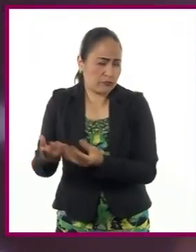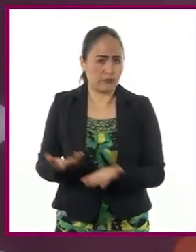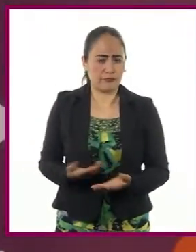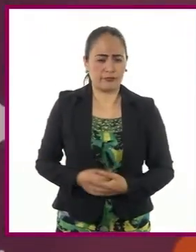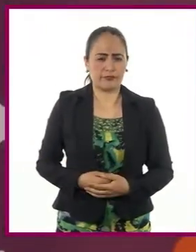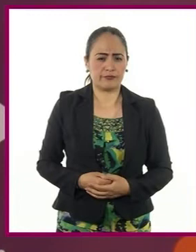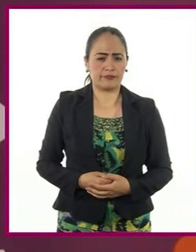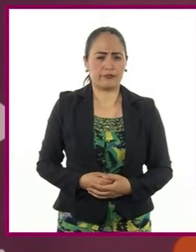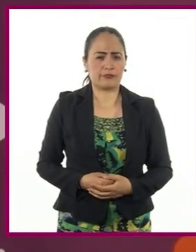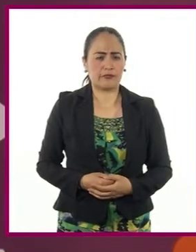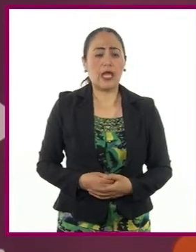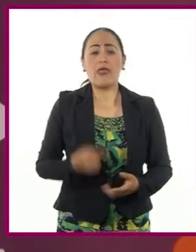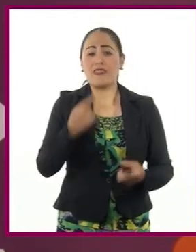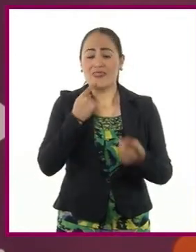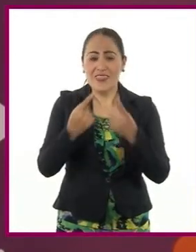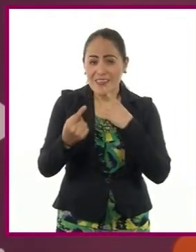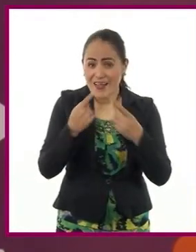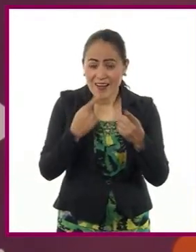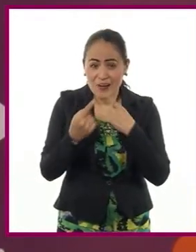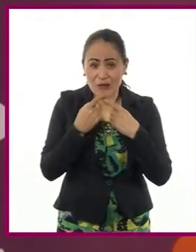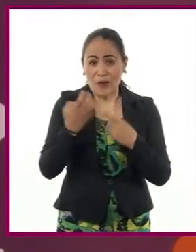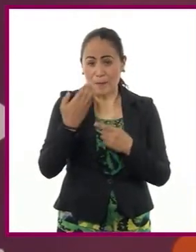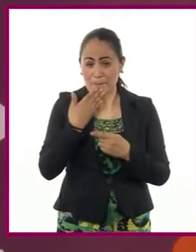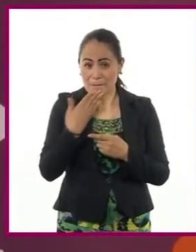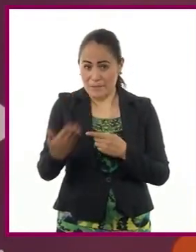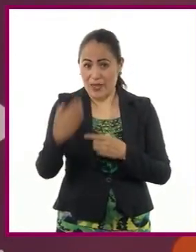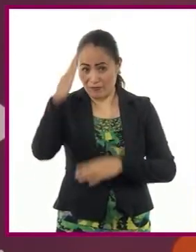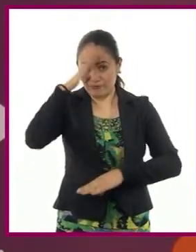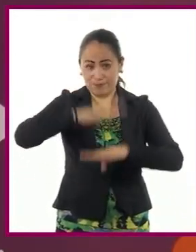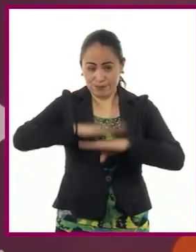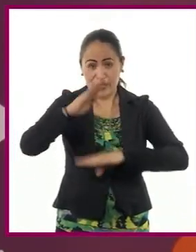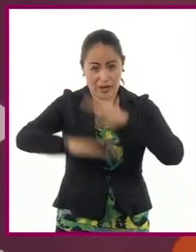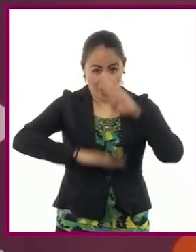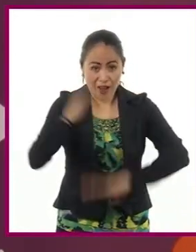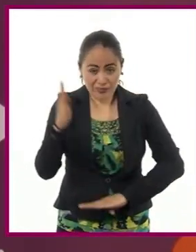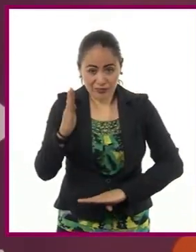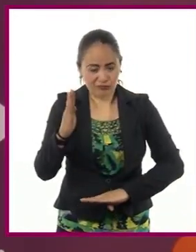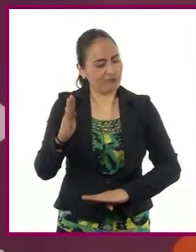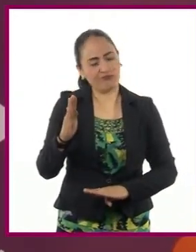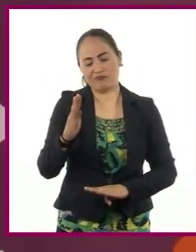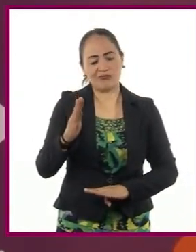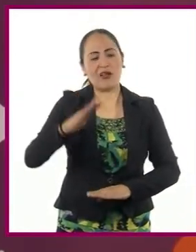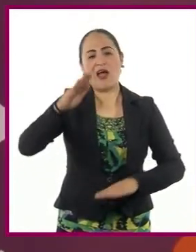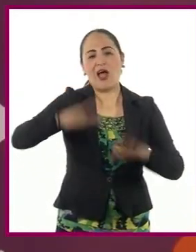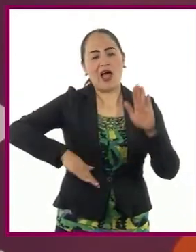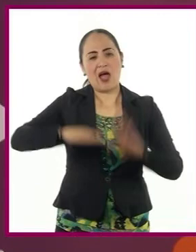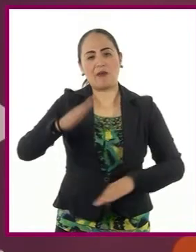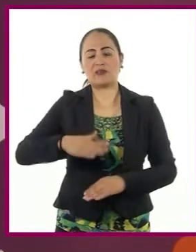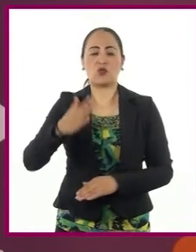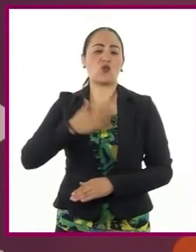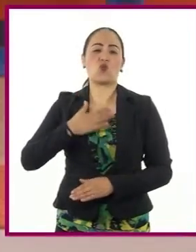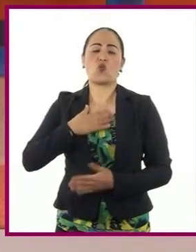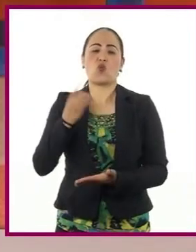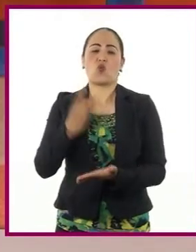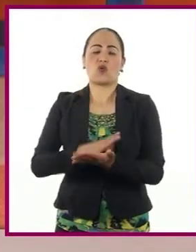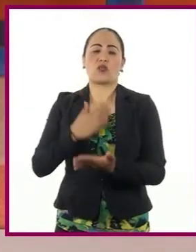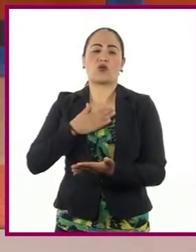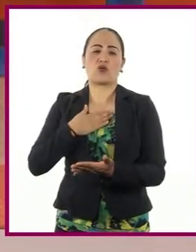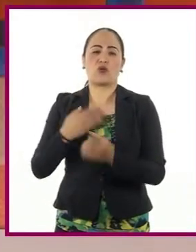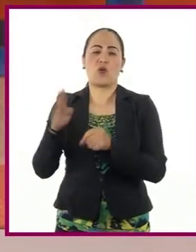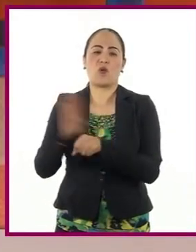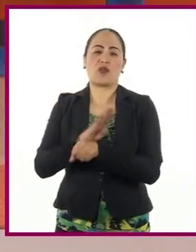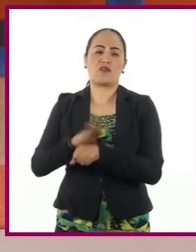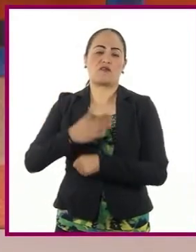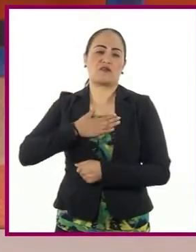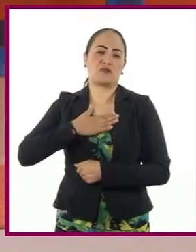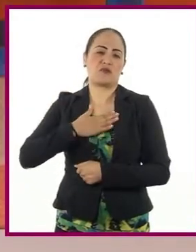no siempre el diálogo se entabla de manera adecuada y que muchas veces se pretende llegar a negociar en beneficio propio, sin pensar